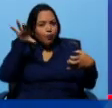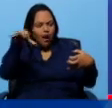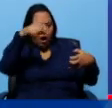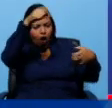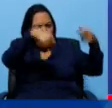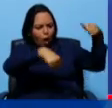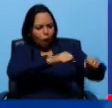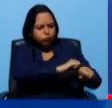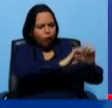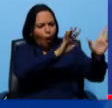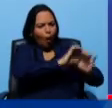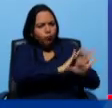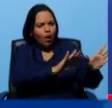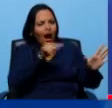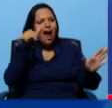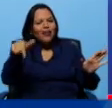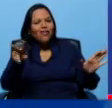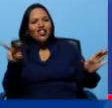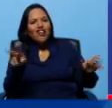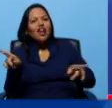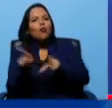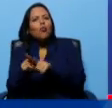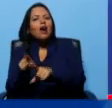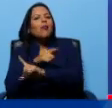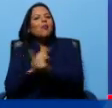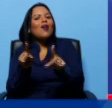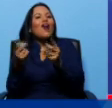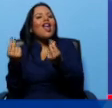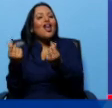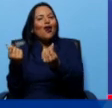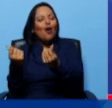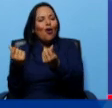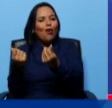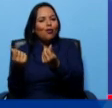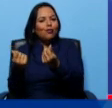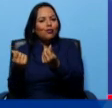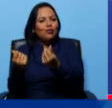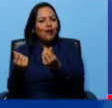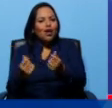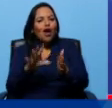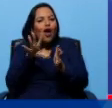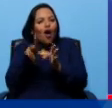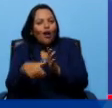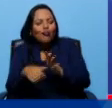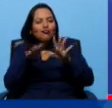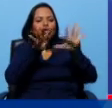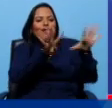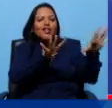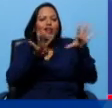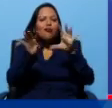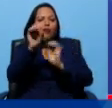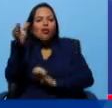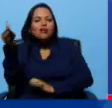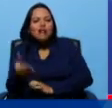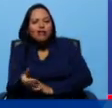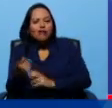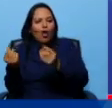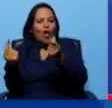nosotros nos lanzaron iguales misiles, pero económicos. Nos quitaron el 99% del ingreso.